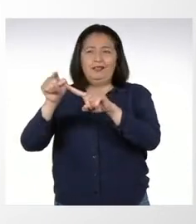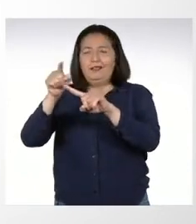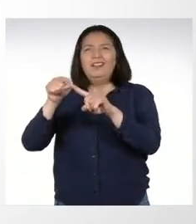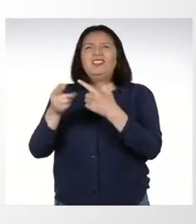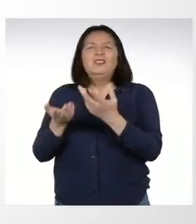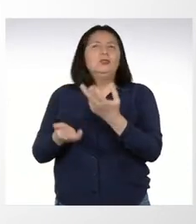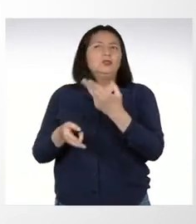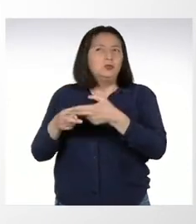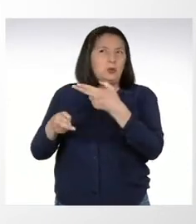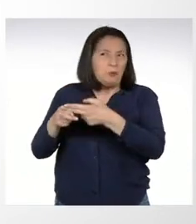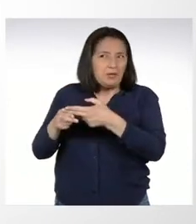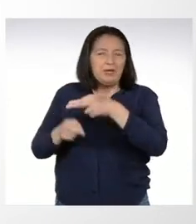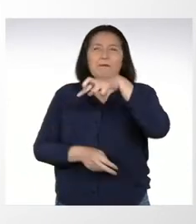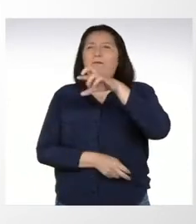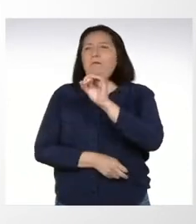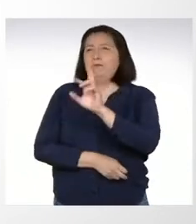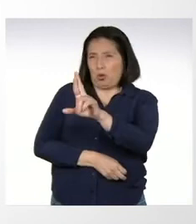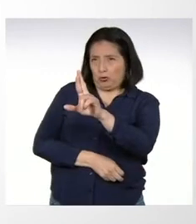lee por.